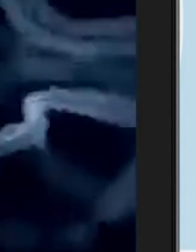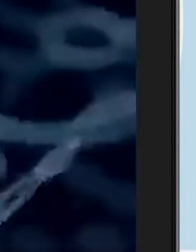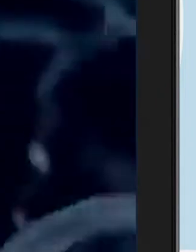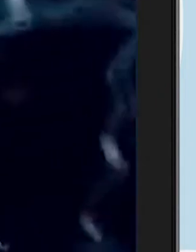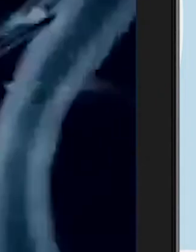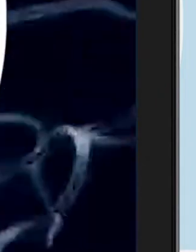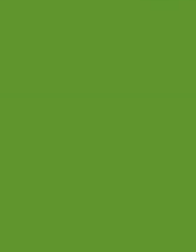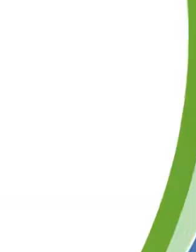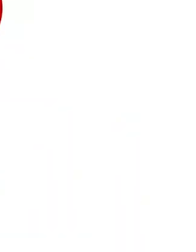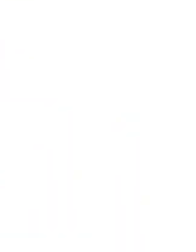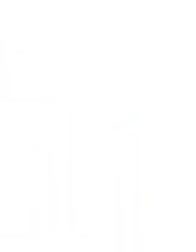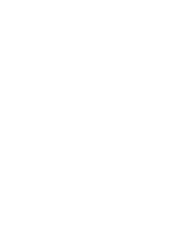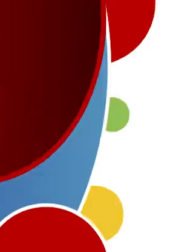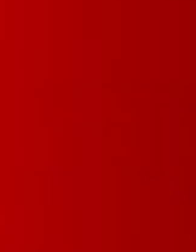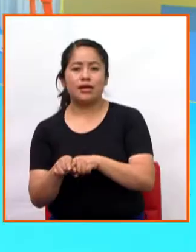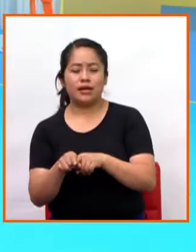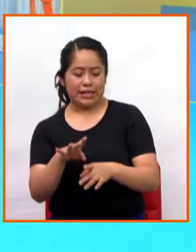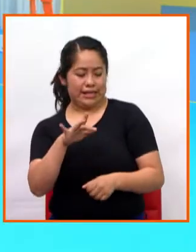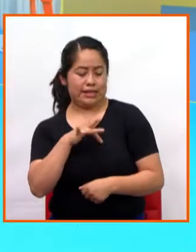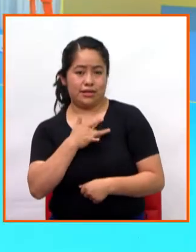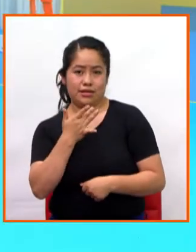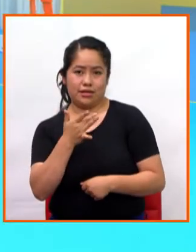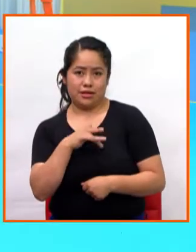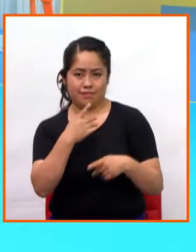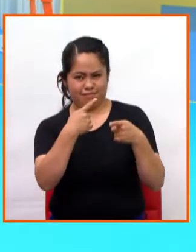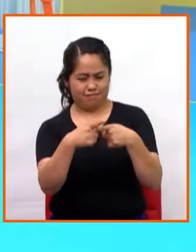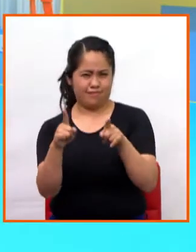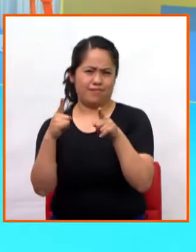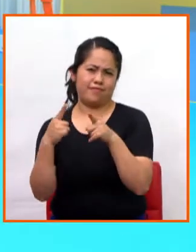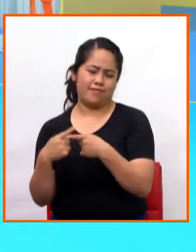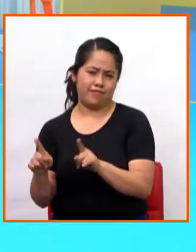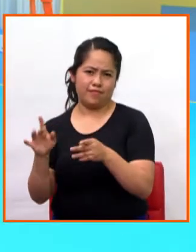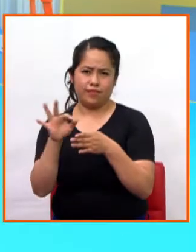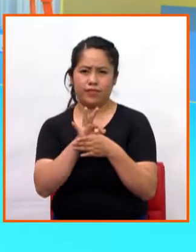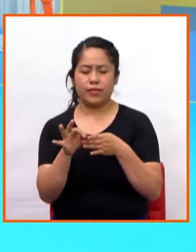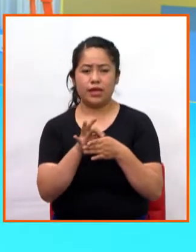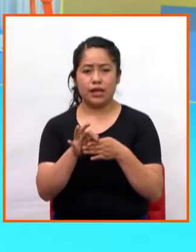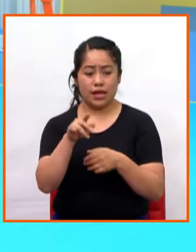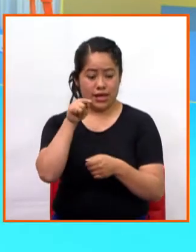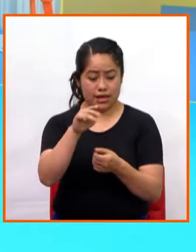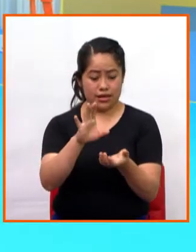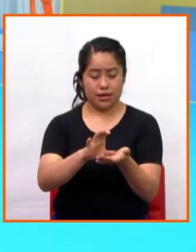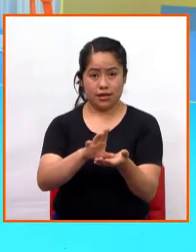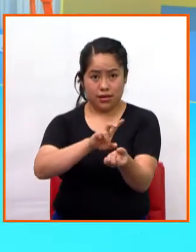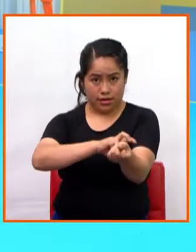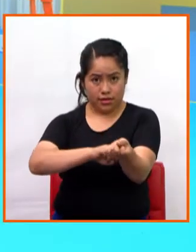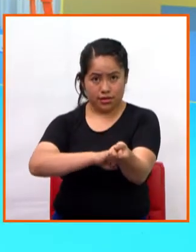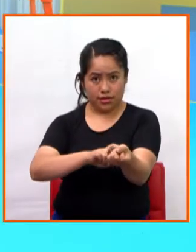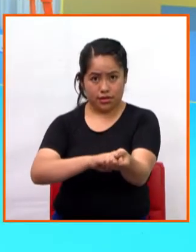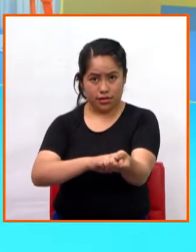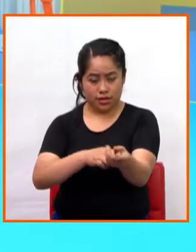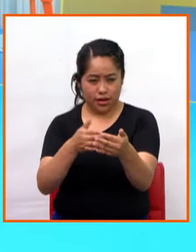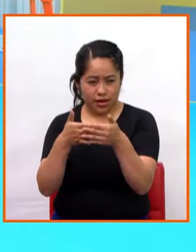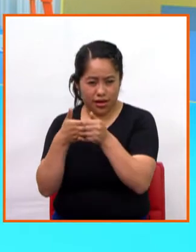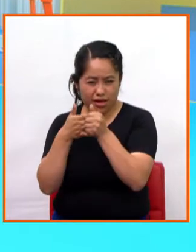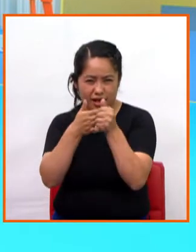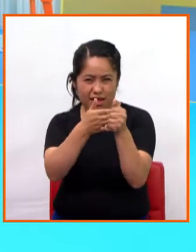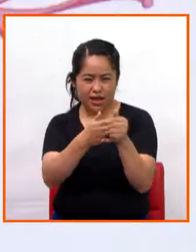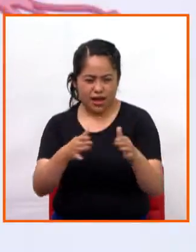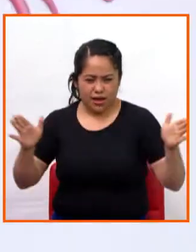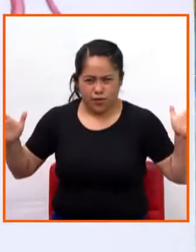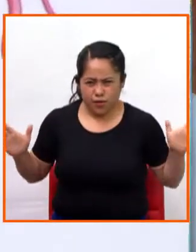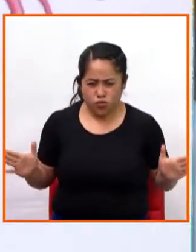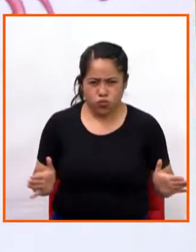somos capaces de sentir, entre otras funciones. Estas neuronas van a conducir impulsos